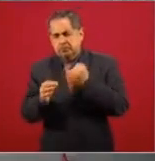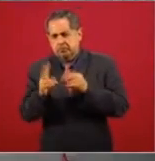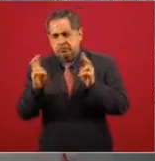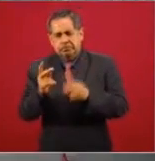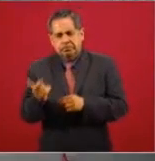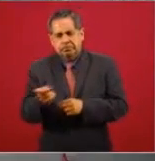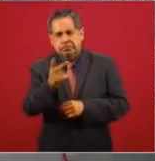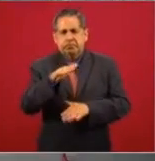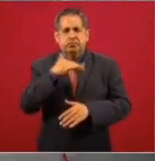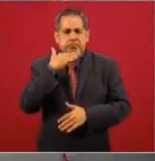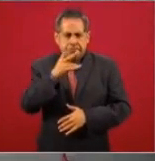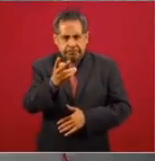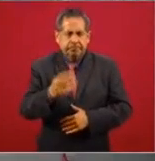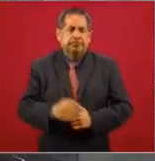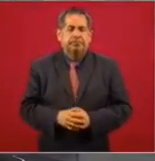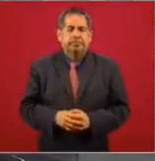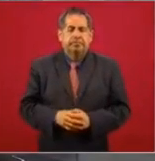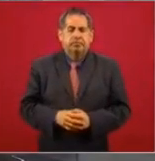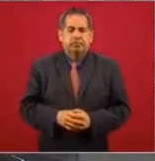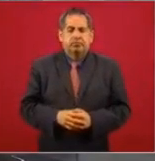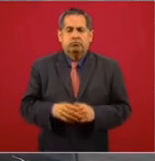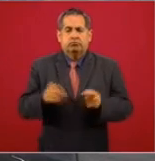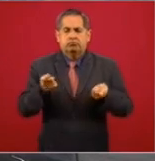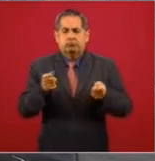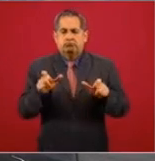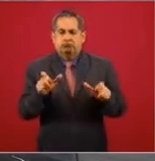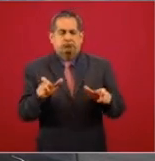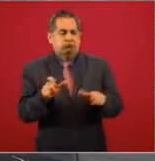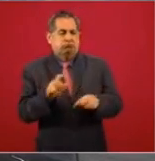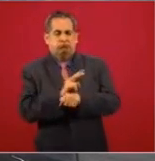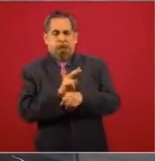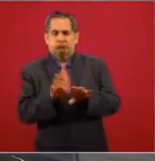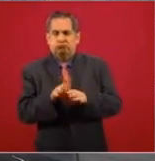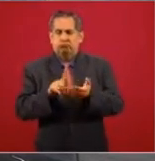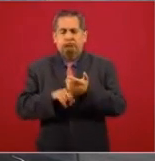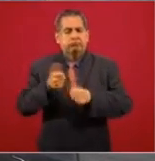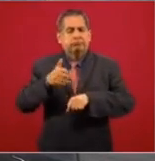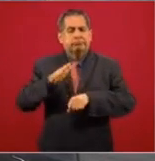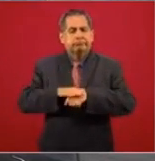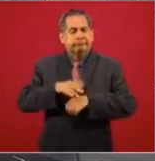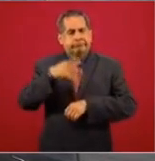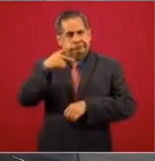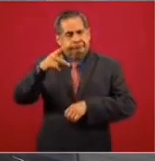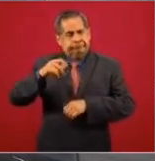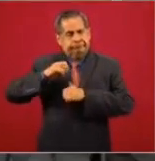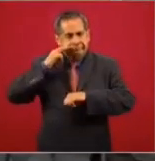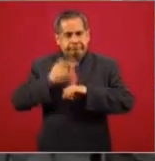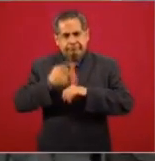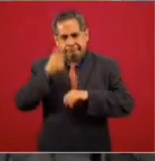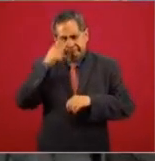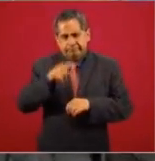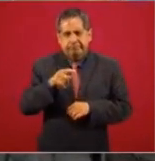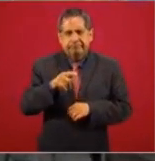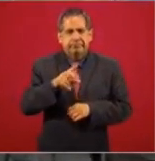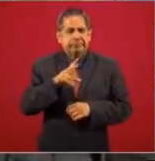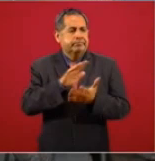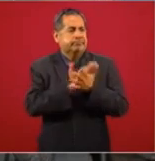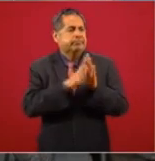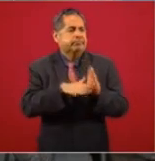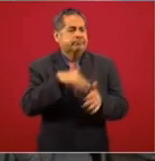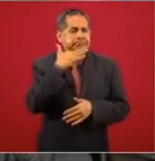tema, ¿qué controles está aplicando la administración de usted para evitar colusiones